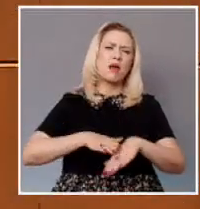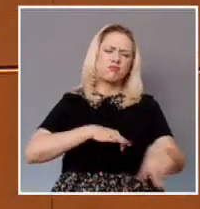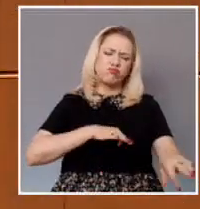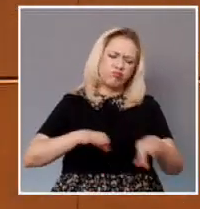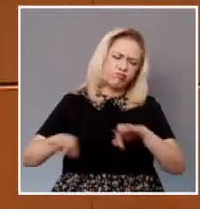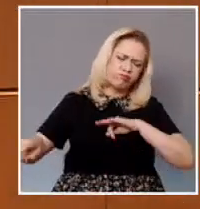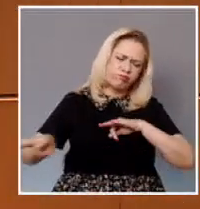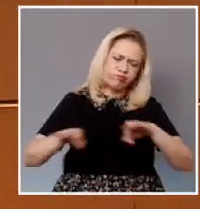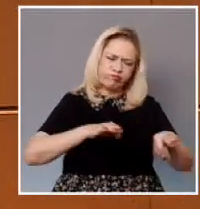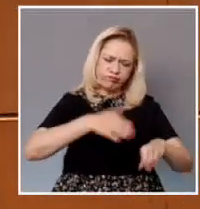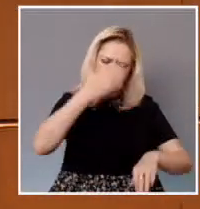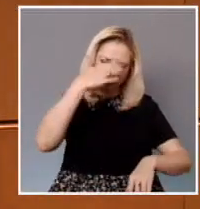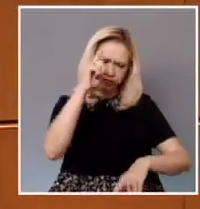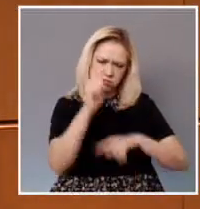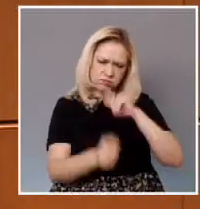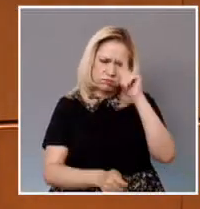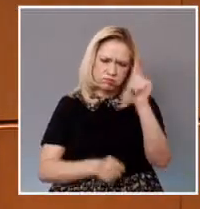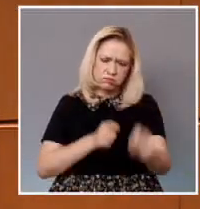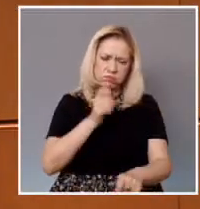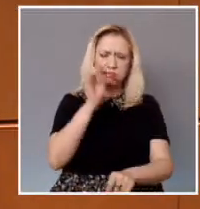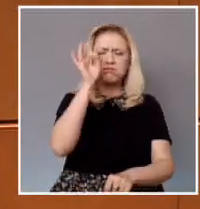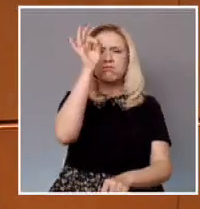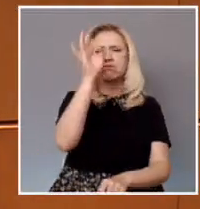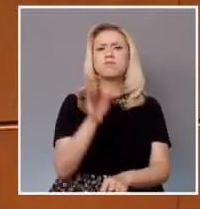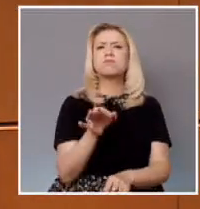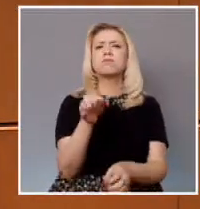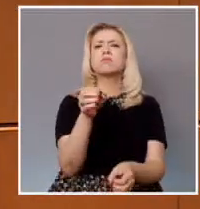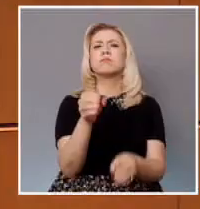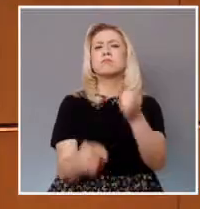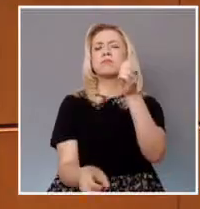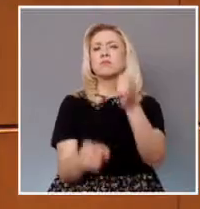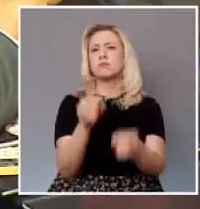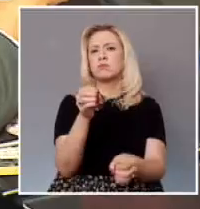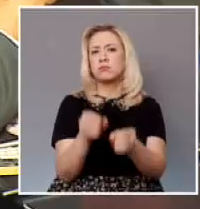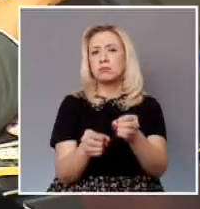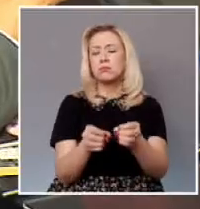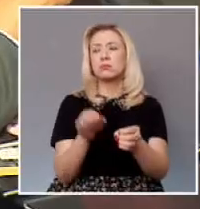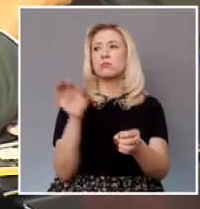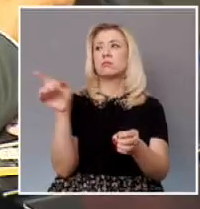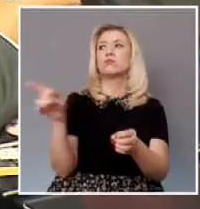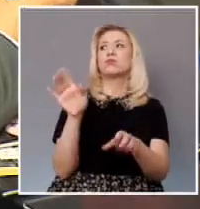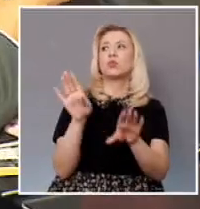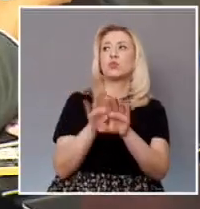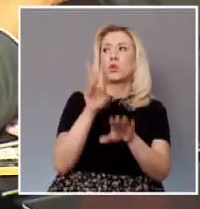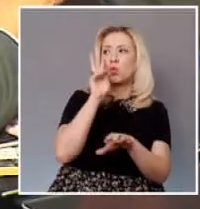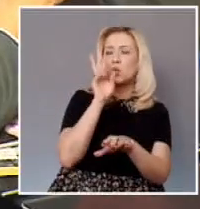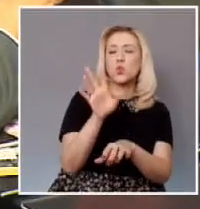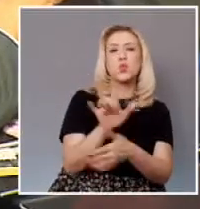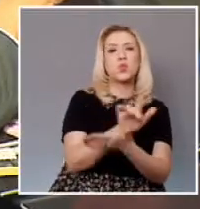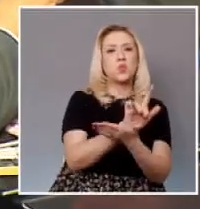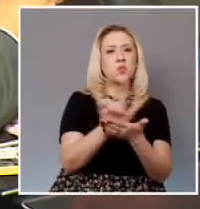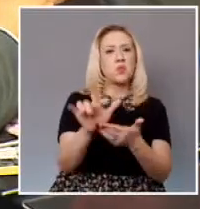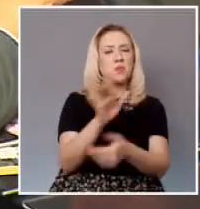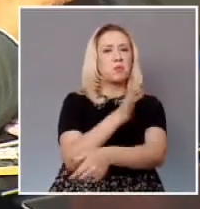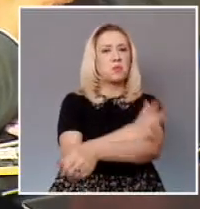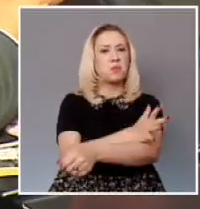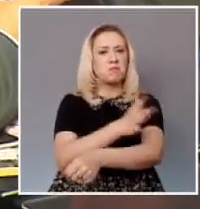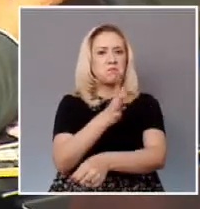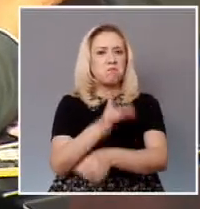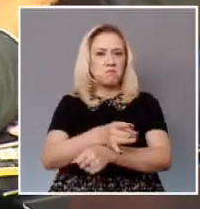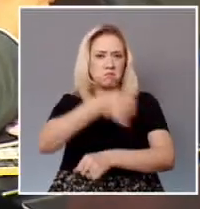y probidad en la impartición de justicia, que se hayan distinguido por su honorabilidad, competencia y